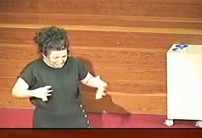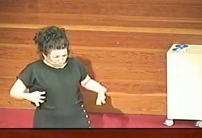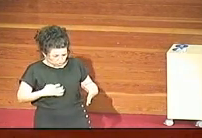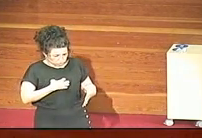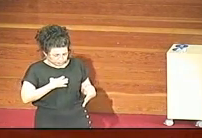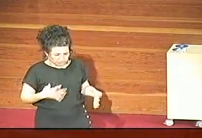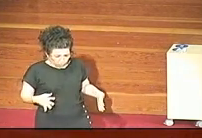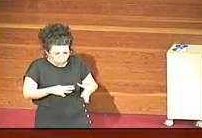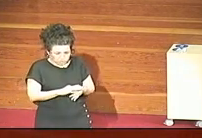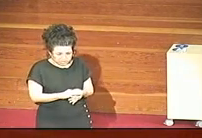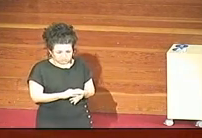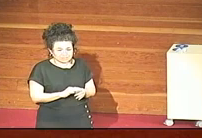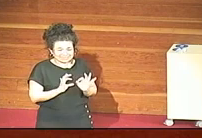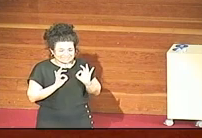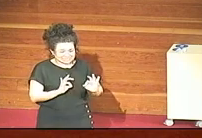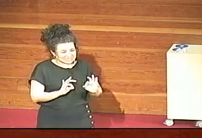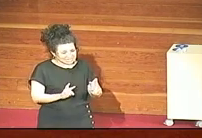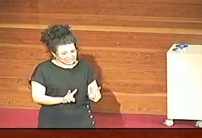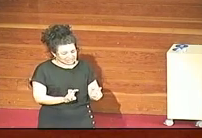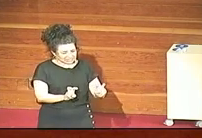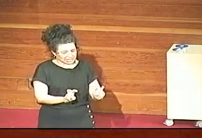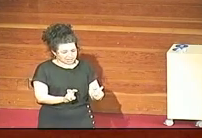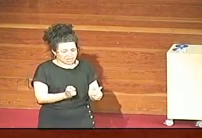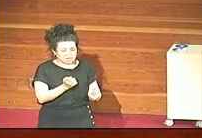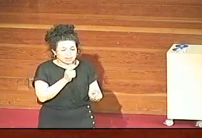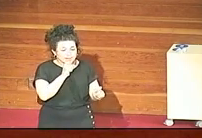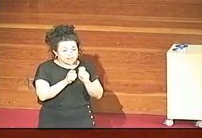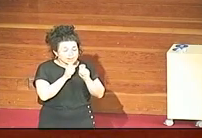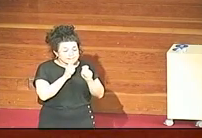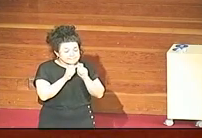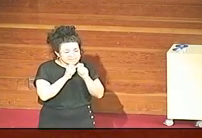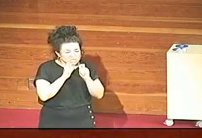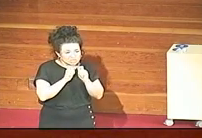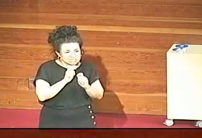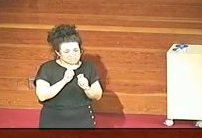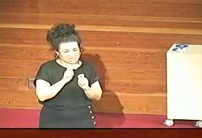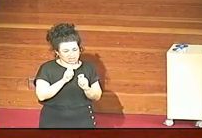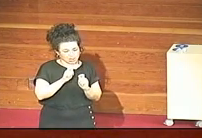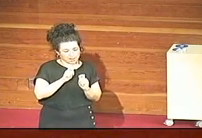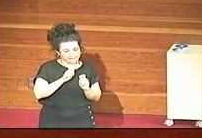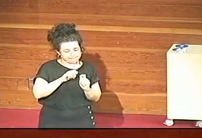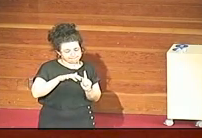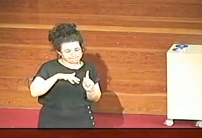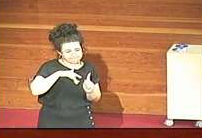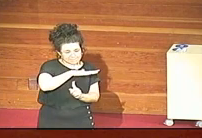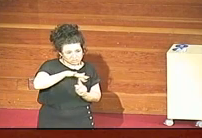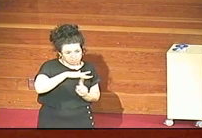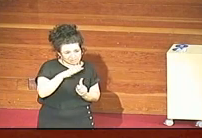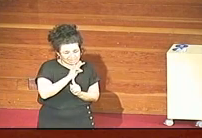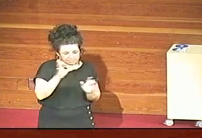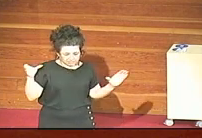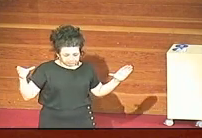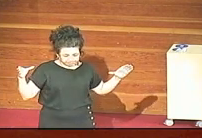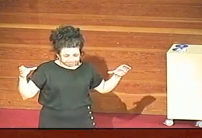un tema que yo creo que los periodistas medioambientales teníais que poner el foco sobre el que es